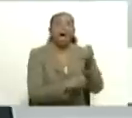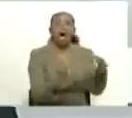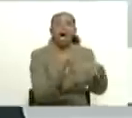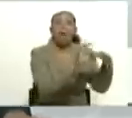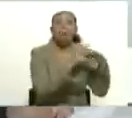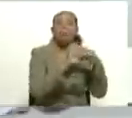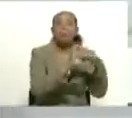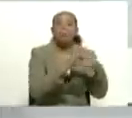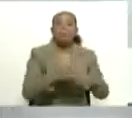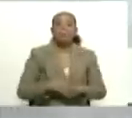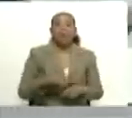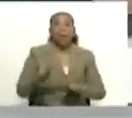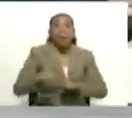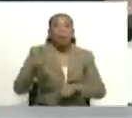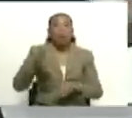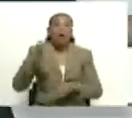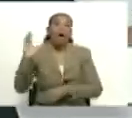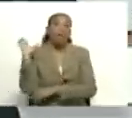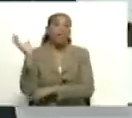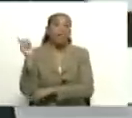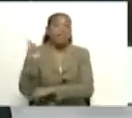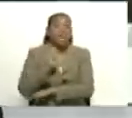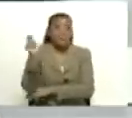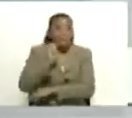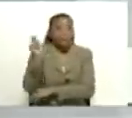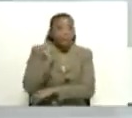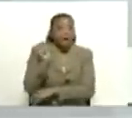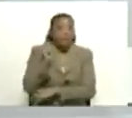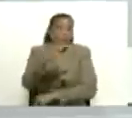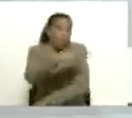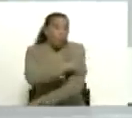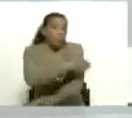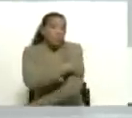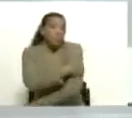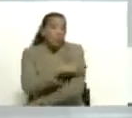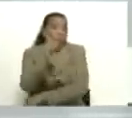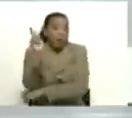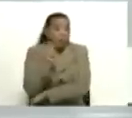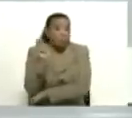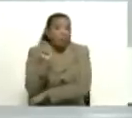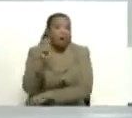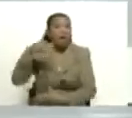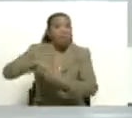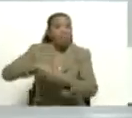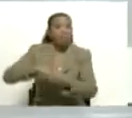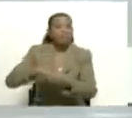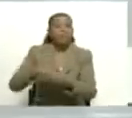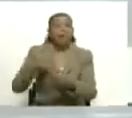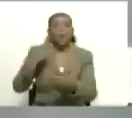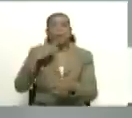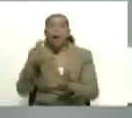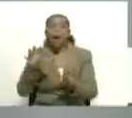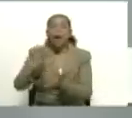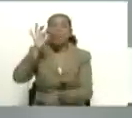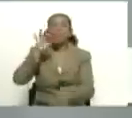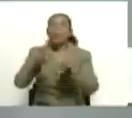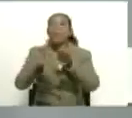precandidatos, hay algunos diputados que forman parte de esta asamblea. Aquí hay un diputado, creo que electo por Cojedes.